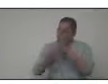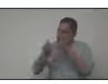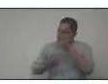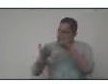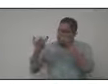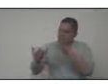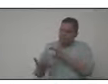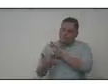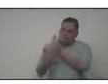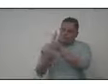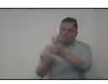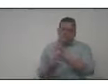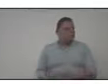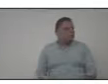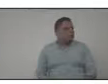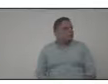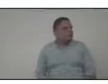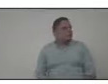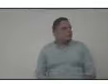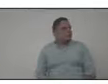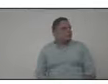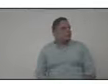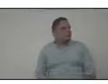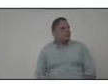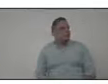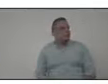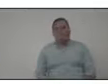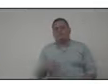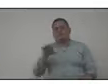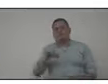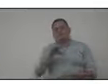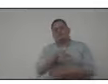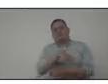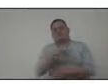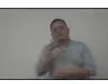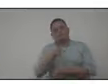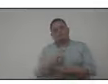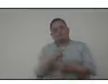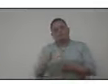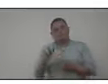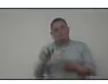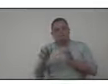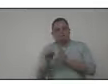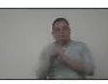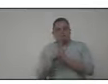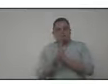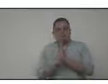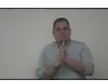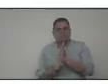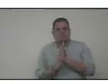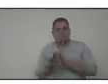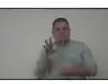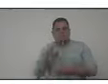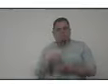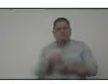ver. La captación de las gestantes. Antes teníamos un programa y la que era